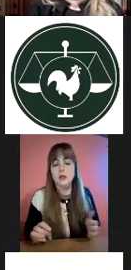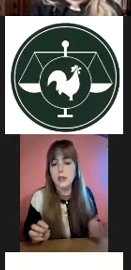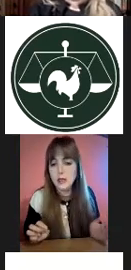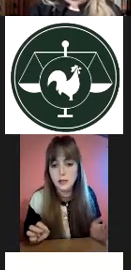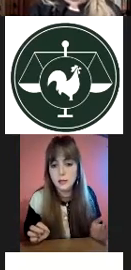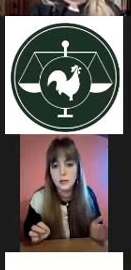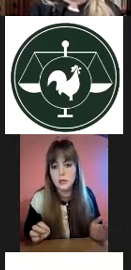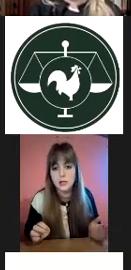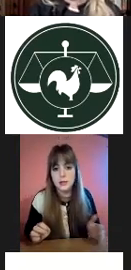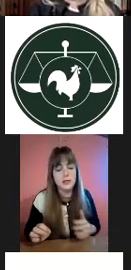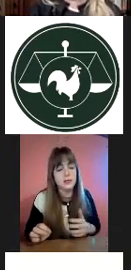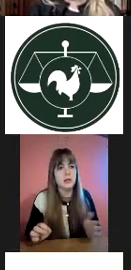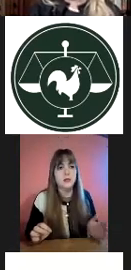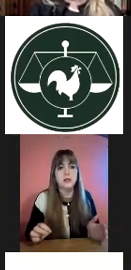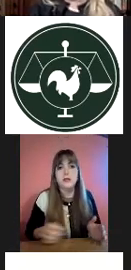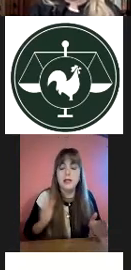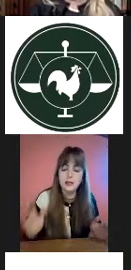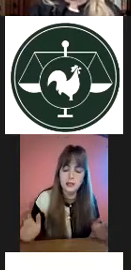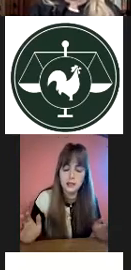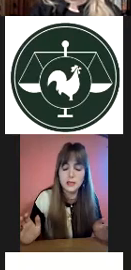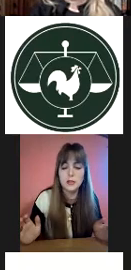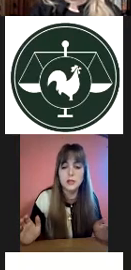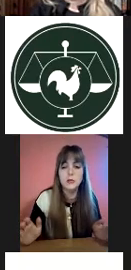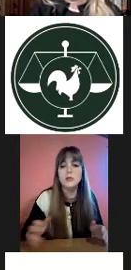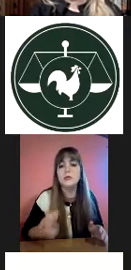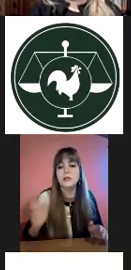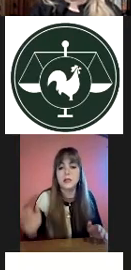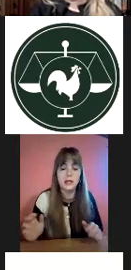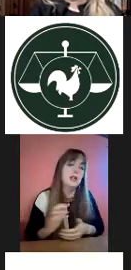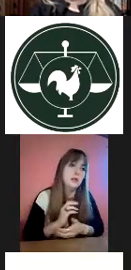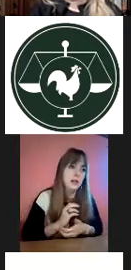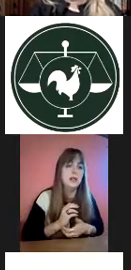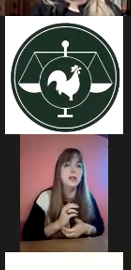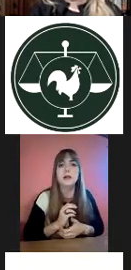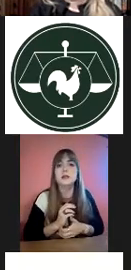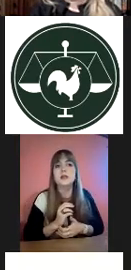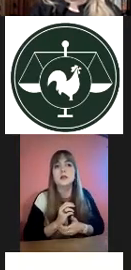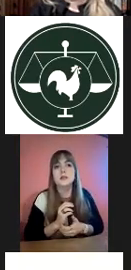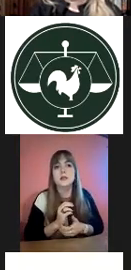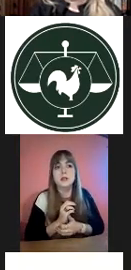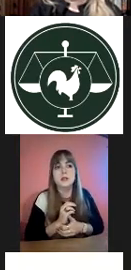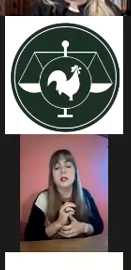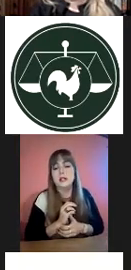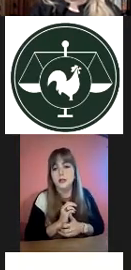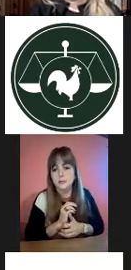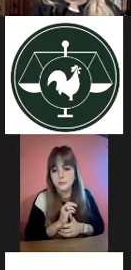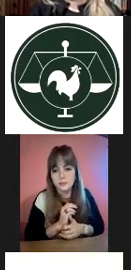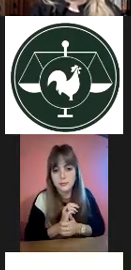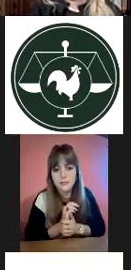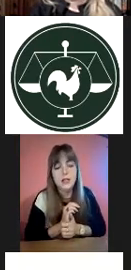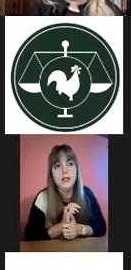lo que uno le diga. Básicamente es imposible, ahí tenés que acceder con denuncia y sacarle el animal y demás, dependiendo, ¿no?, del